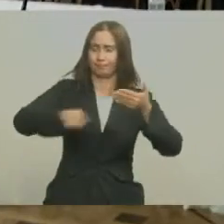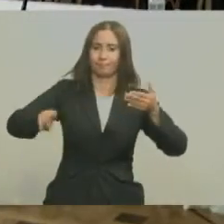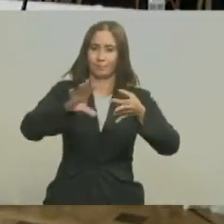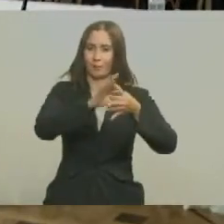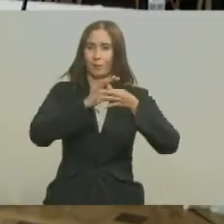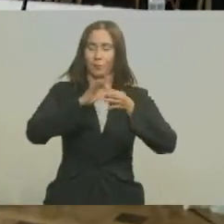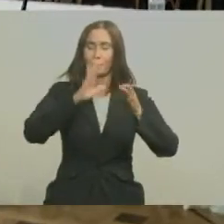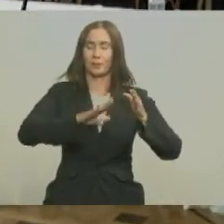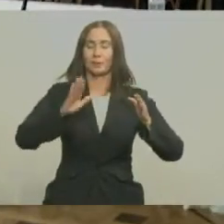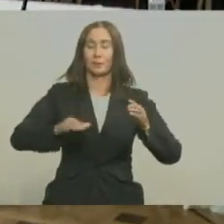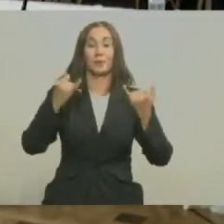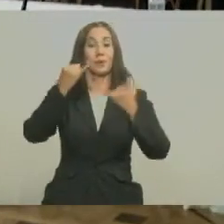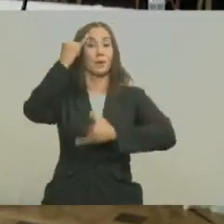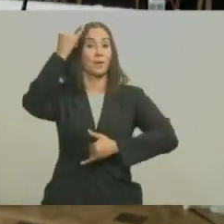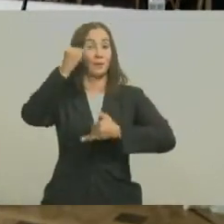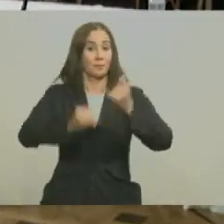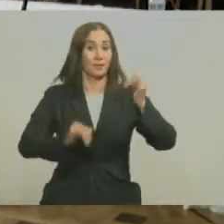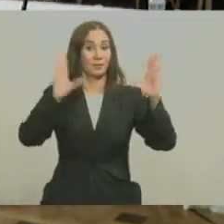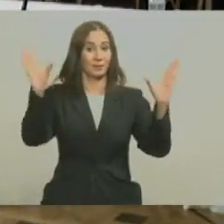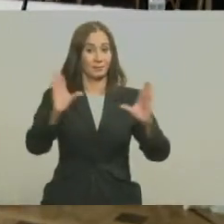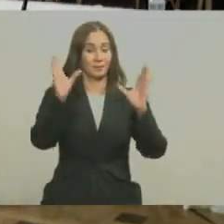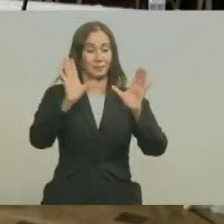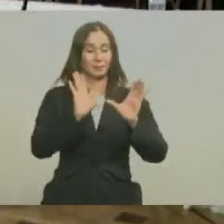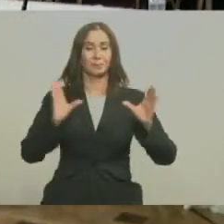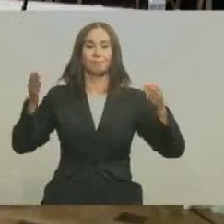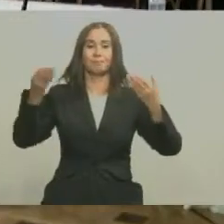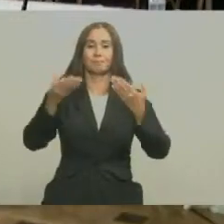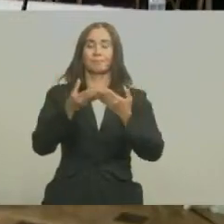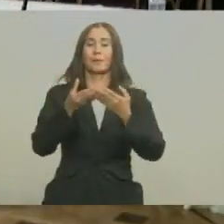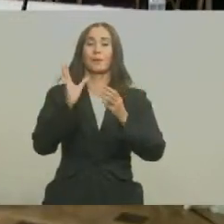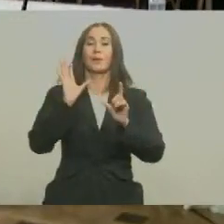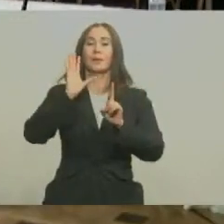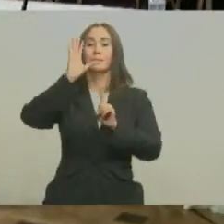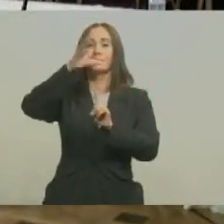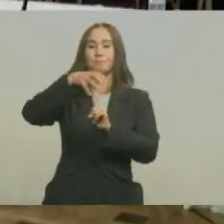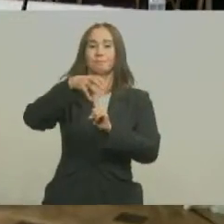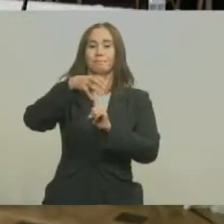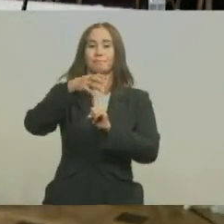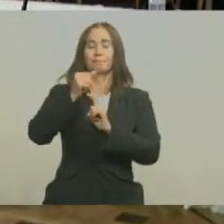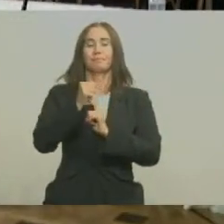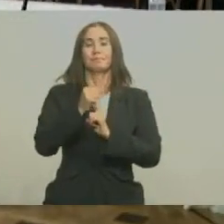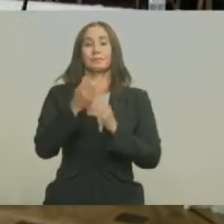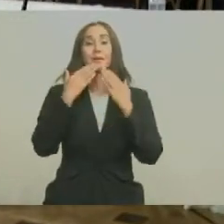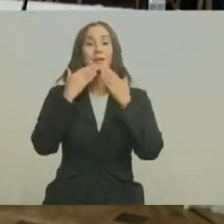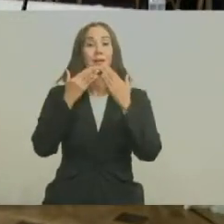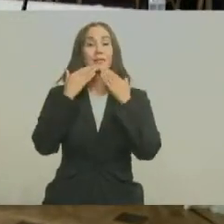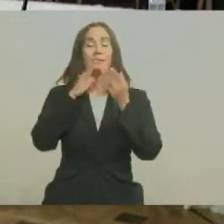tempranas. De esta manera culminamos este acto en el Salón Las Cariátides del Palacio Nacional,